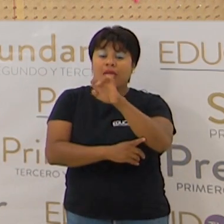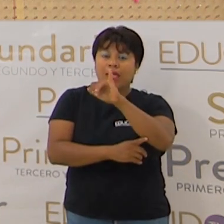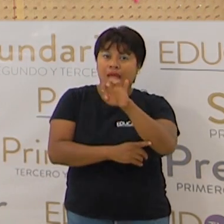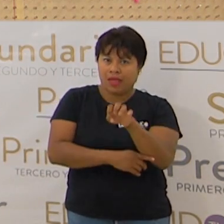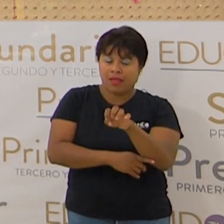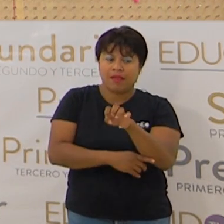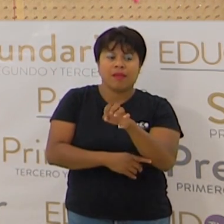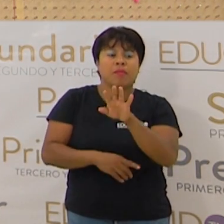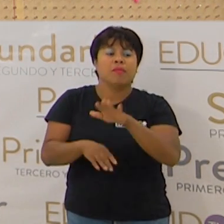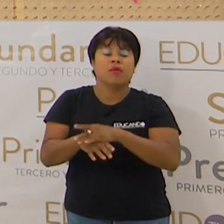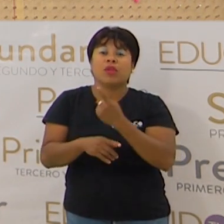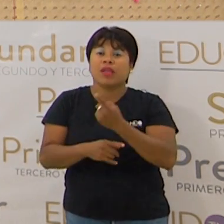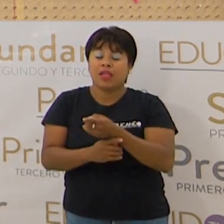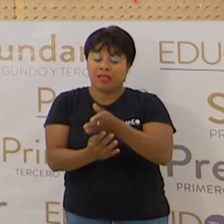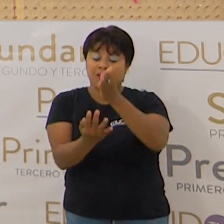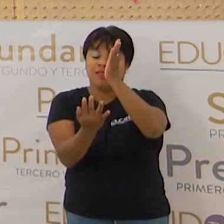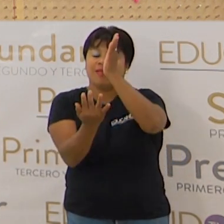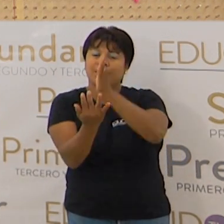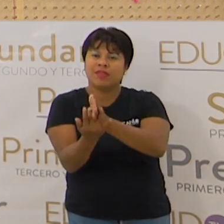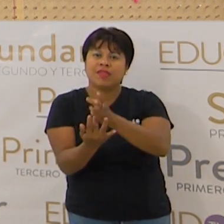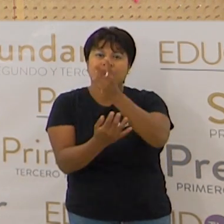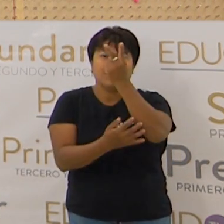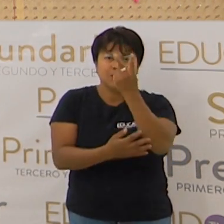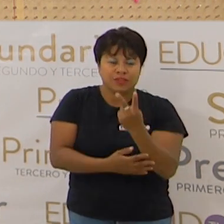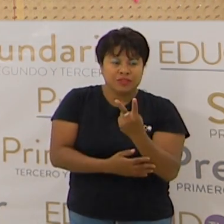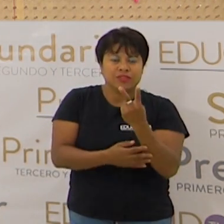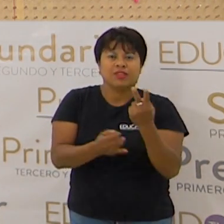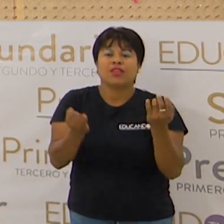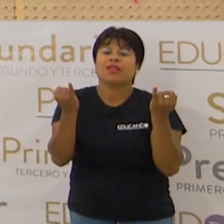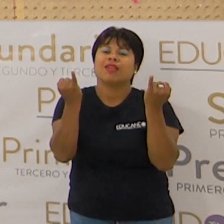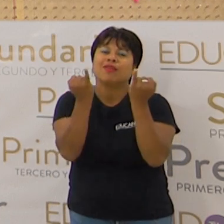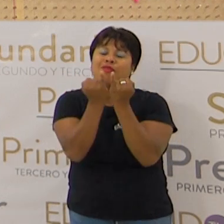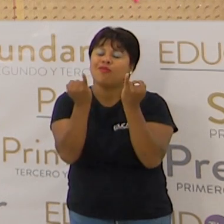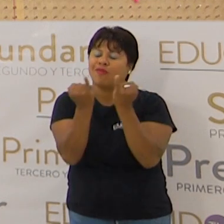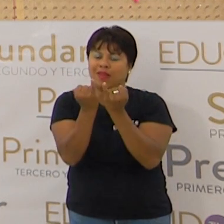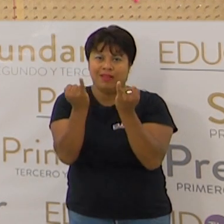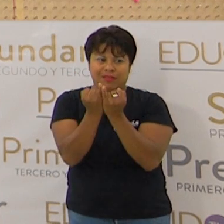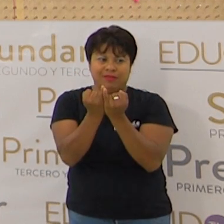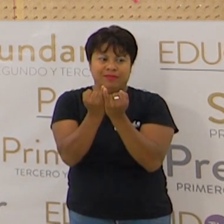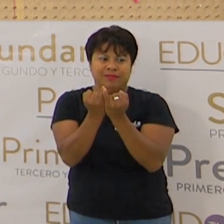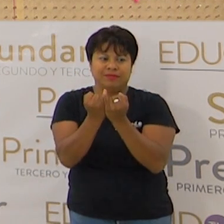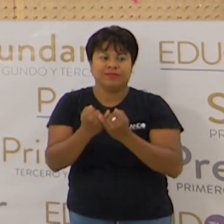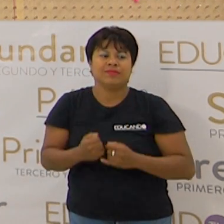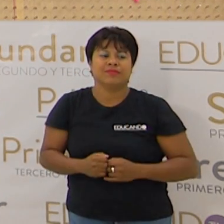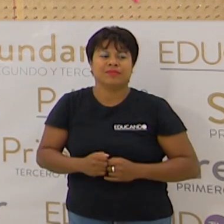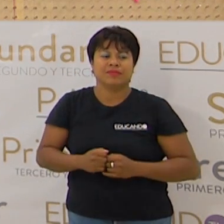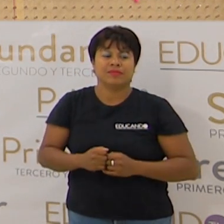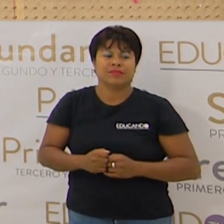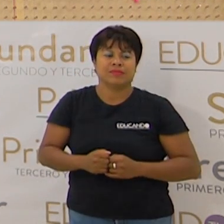simetría porque divide a las 2 partes en, ¿qué?